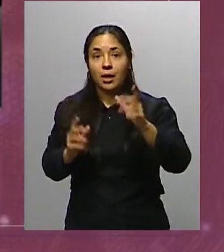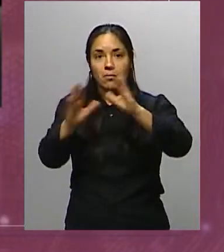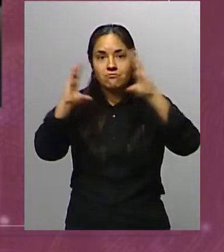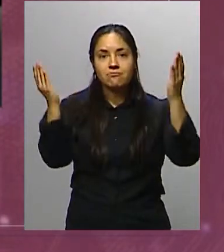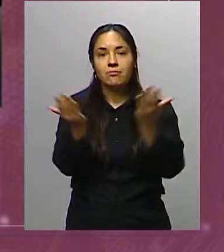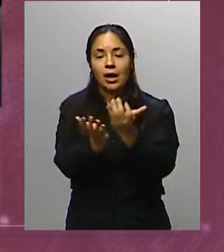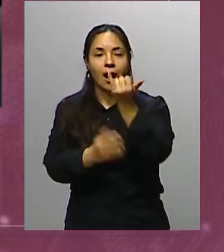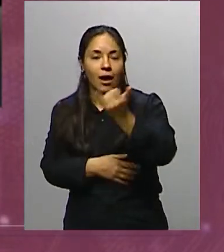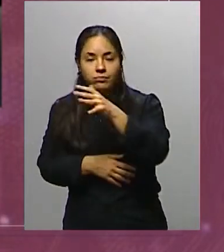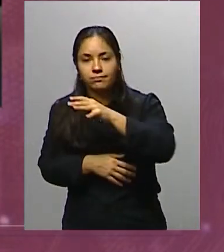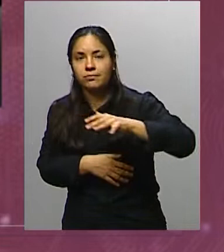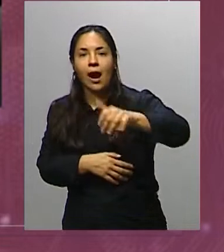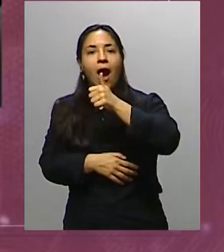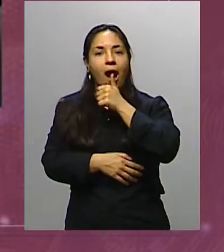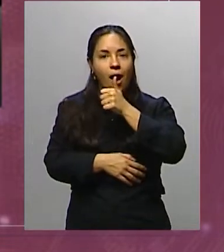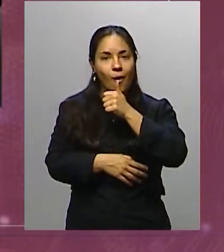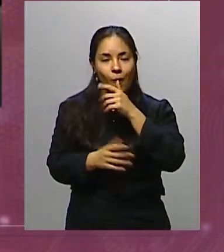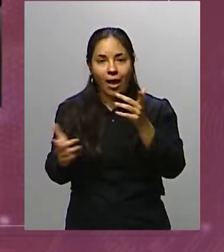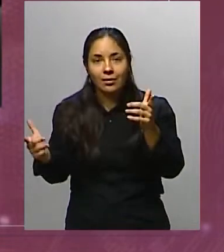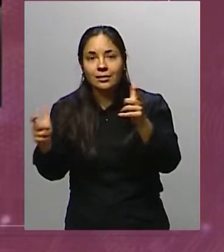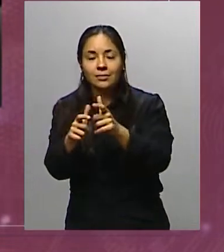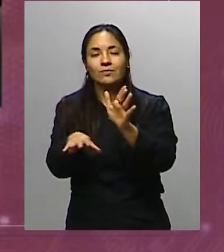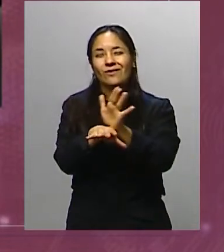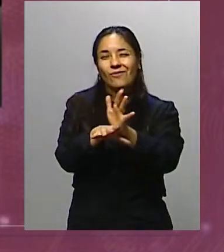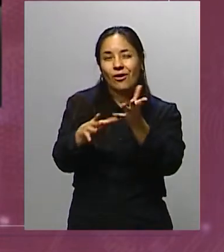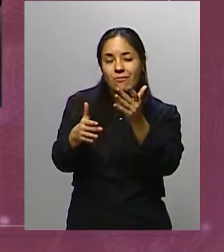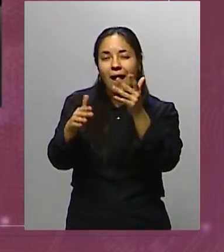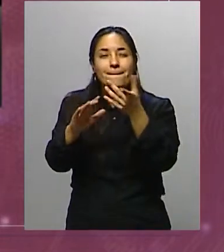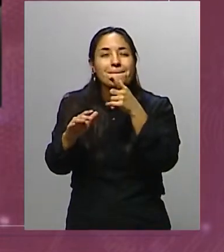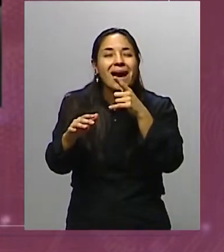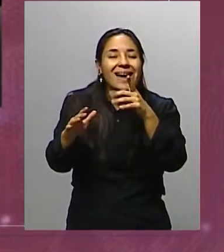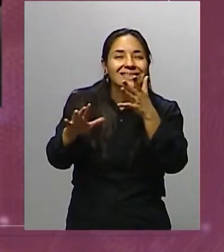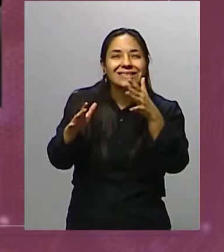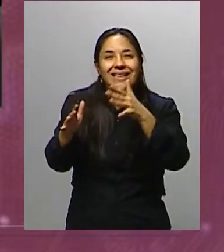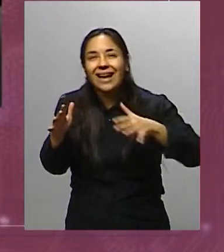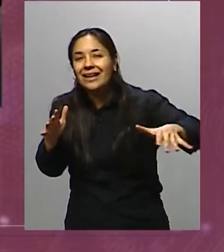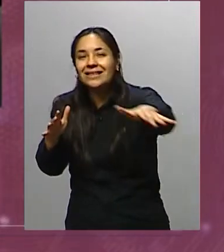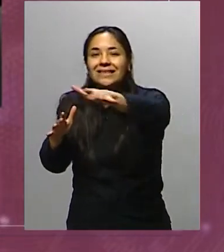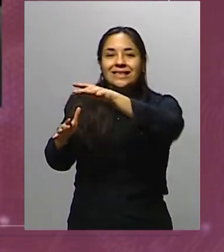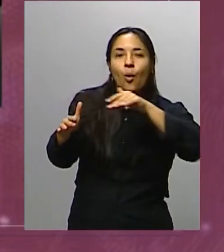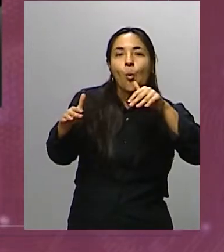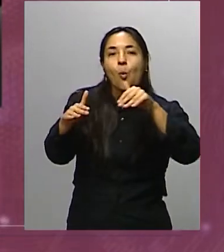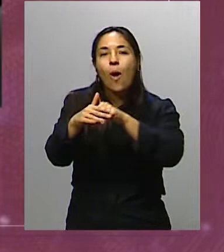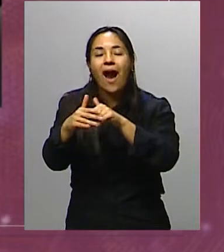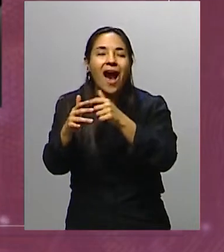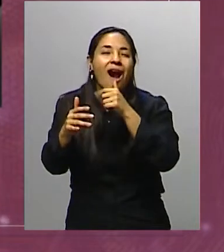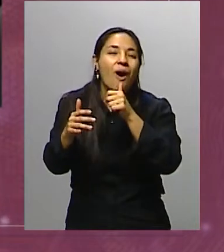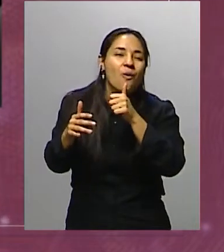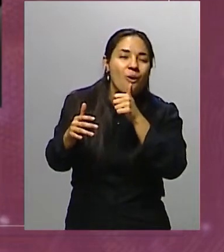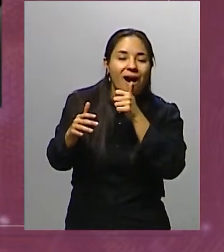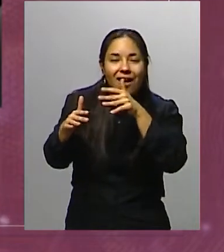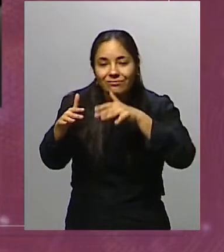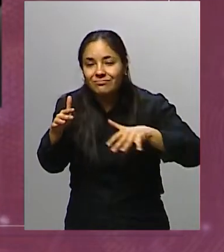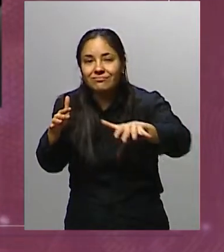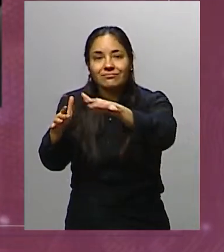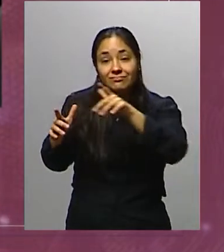territorios, se preservan y se reservan en este tipo de ambiente. Y la salud del